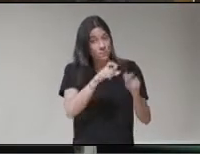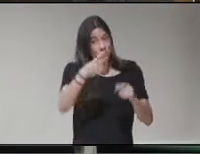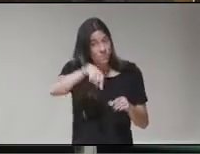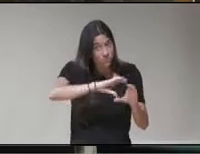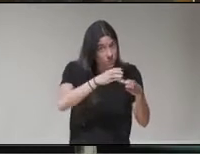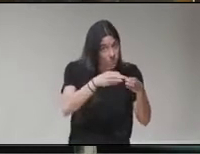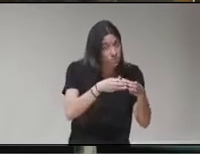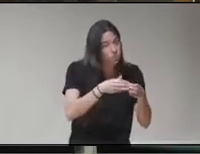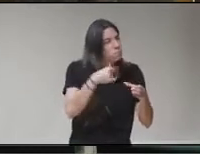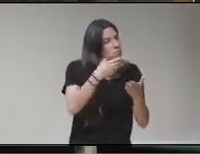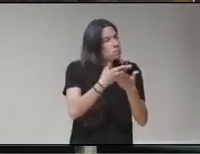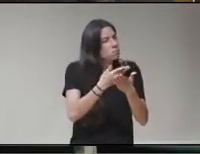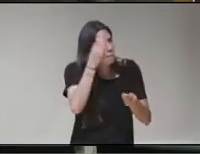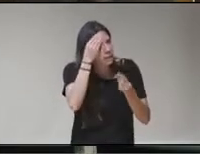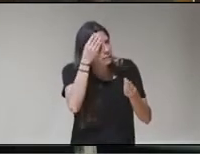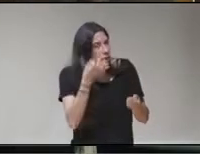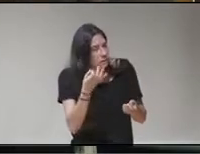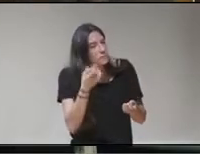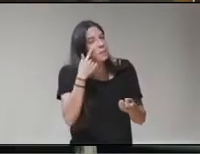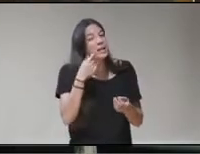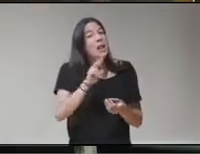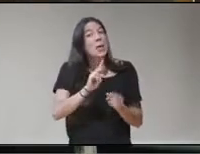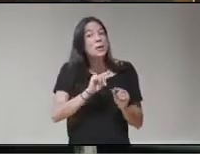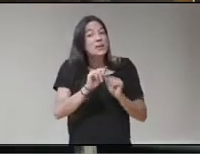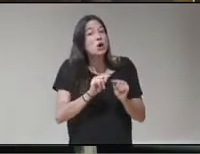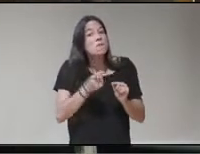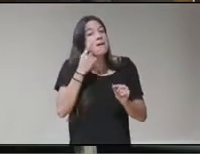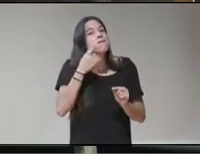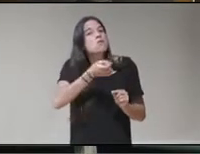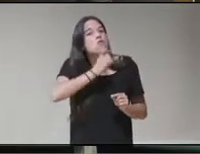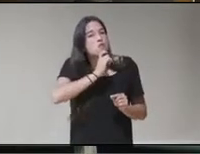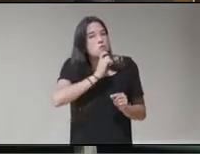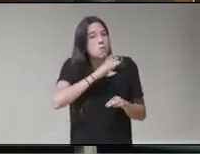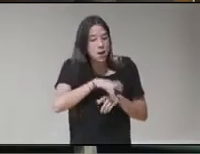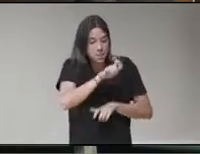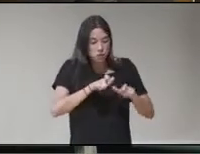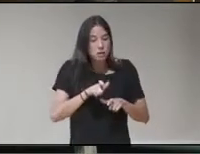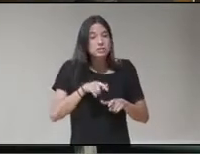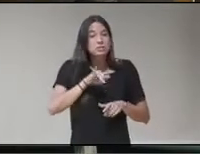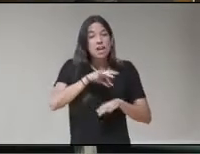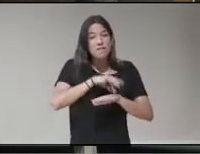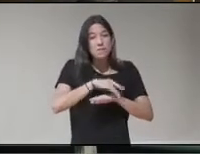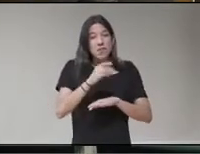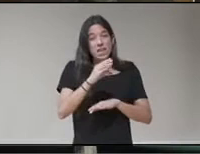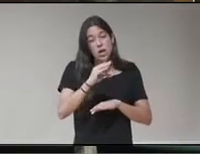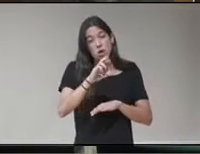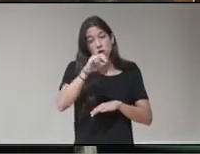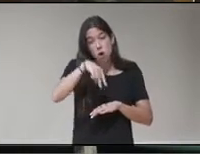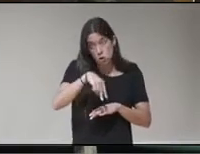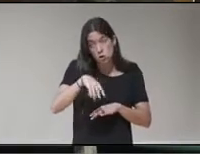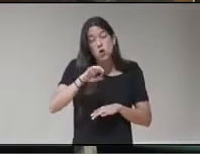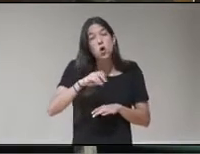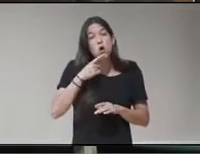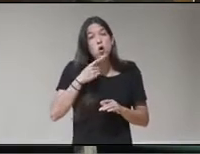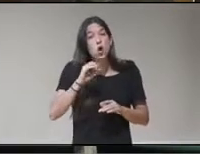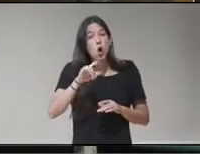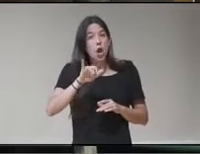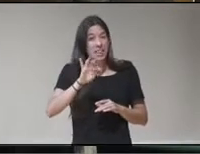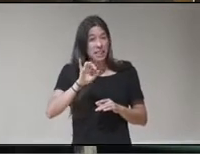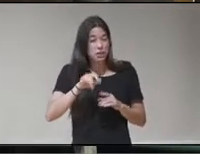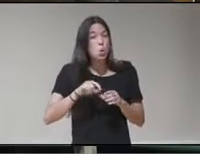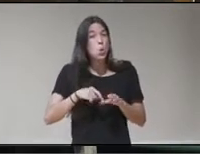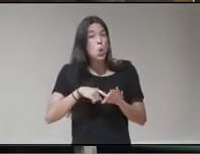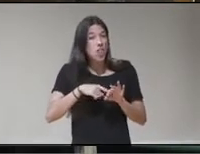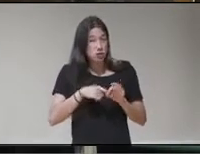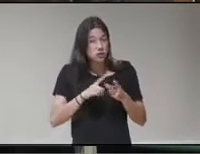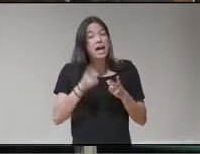plantearon fue ver cómo era el viroma en personas que sufrían enfermedad de Crohn o bien colitis ulcerosa y como controles,